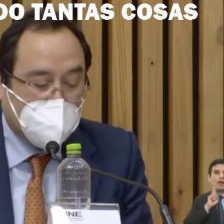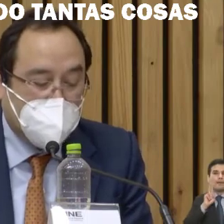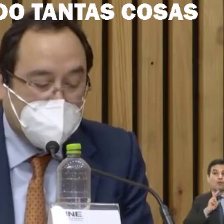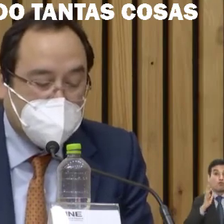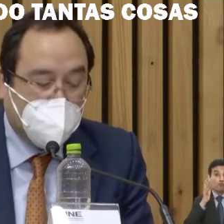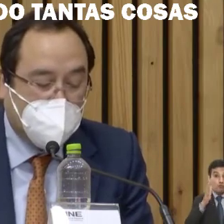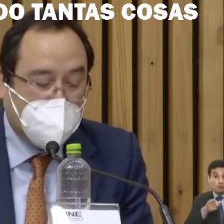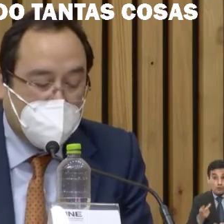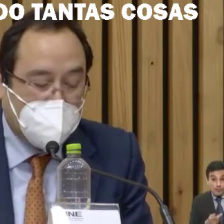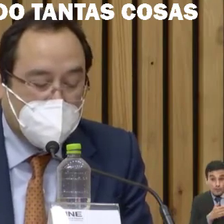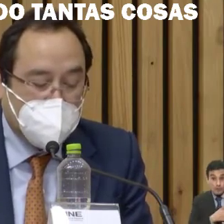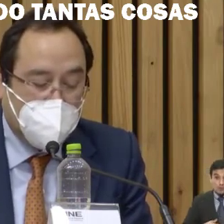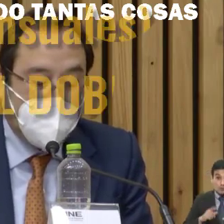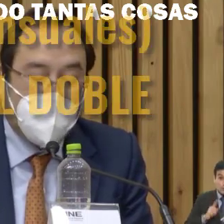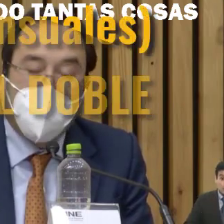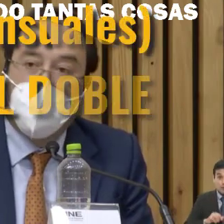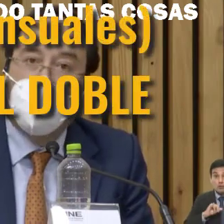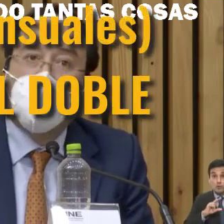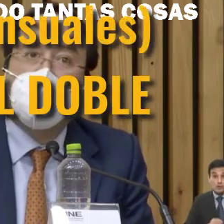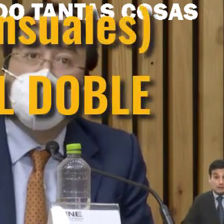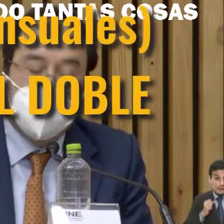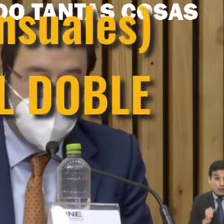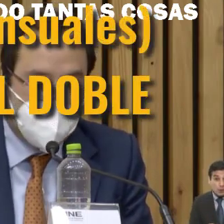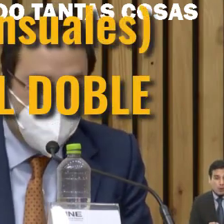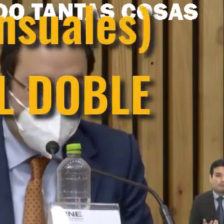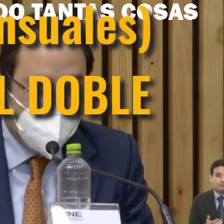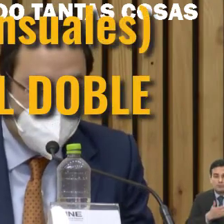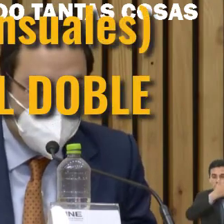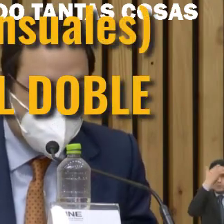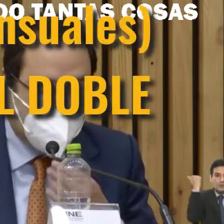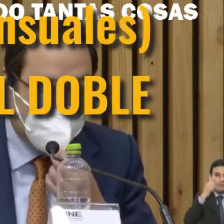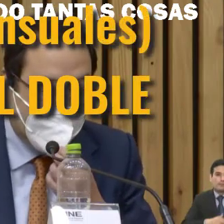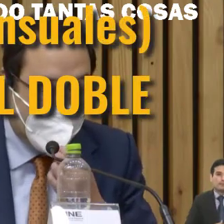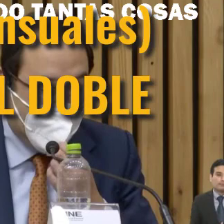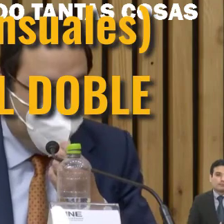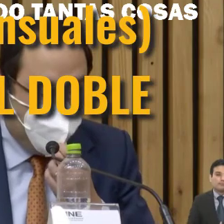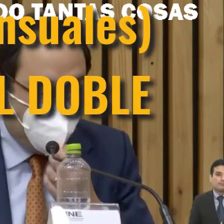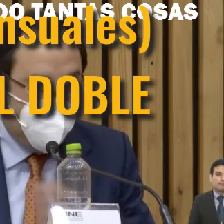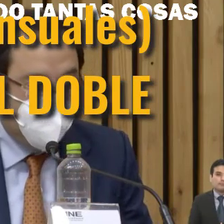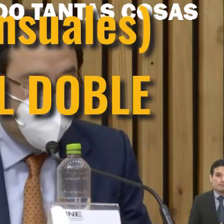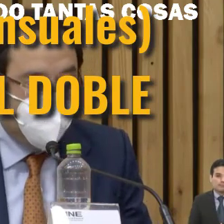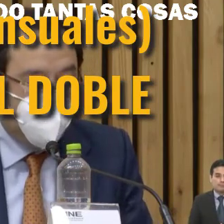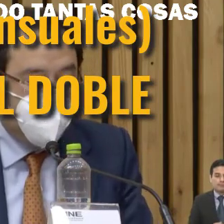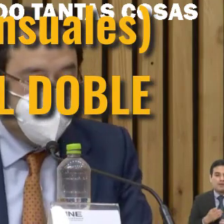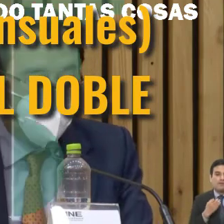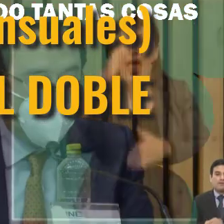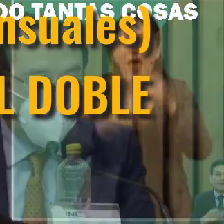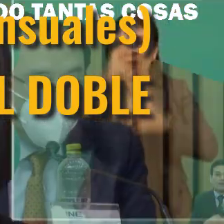y tienen muchísimas prestaciones ahora de fin de año,